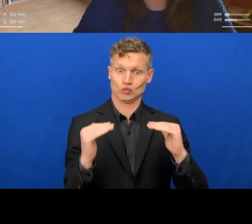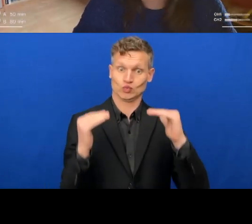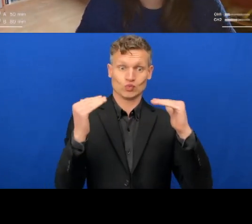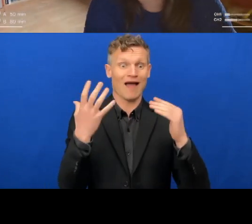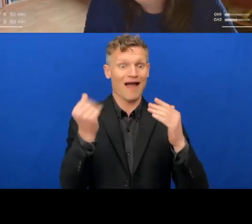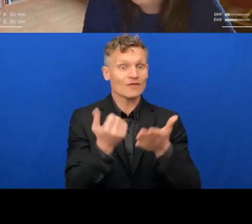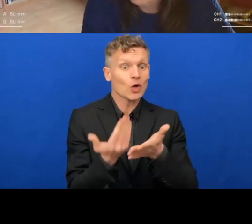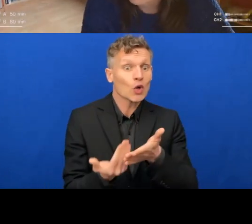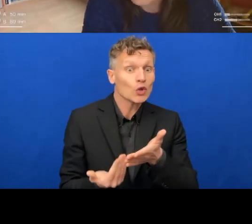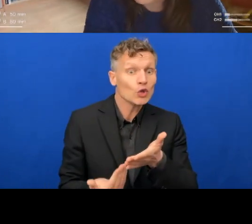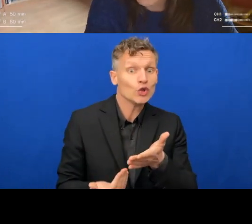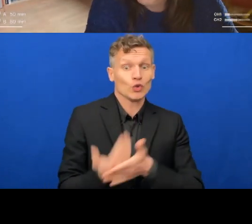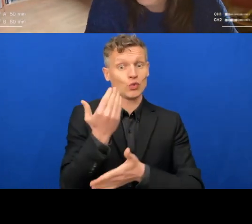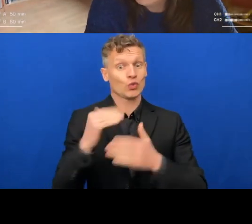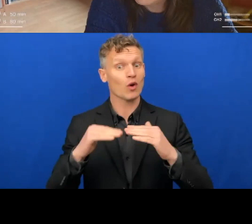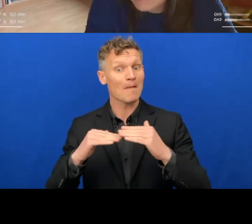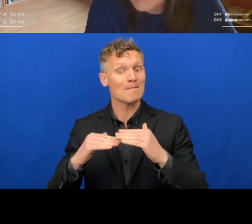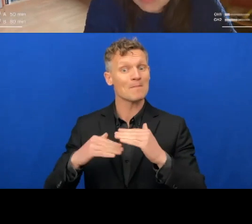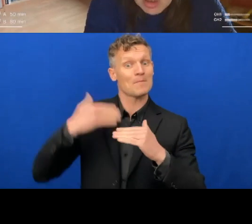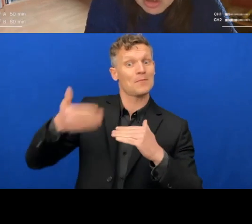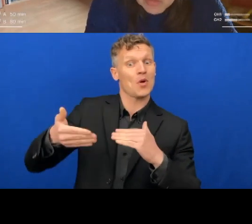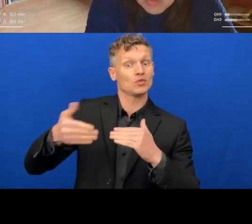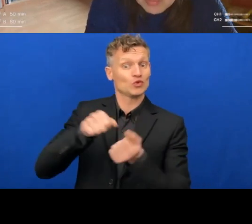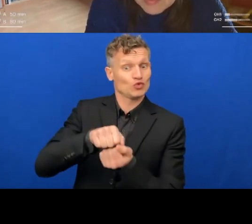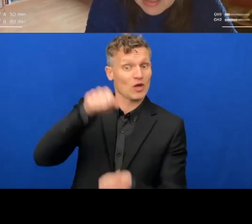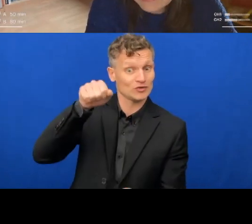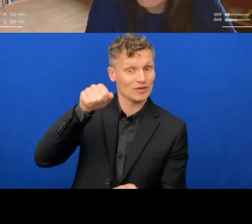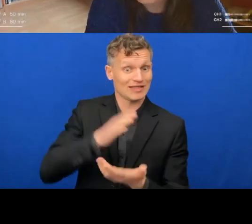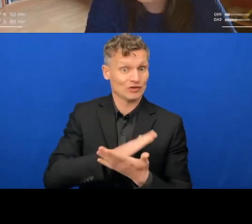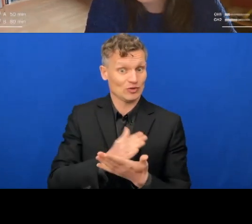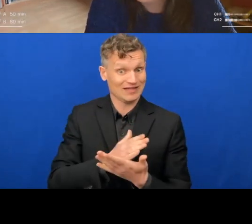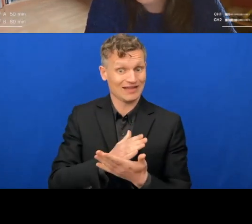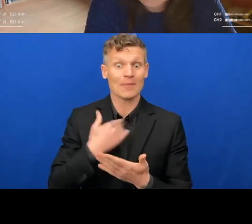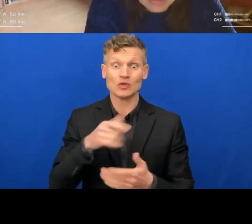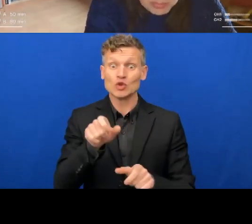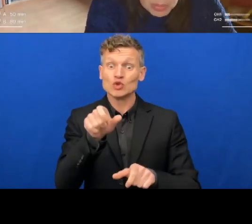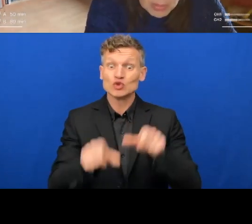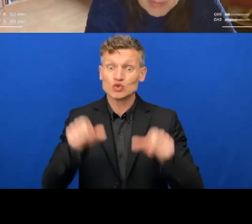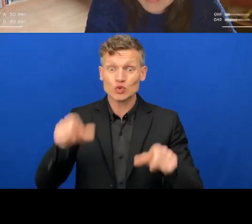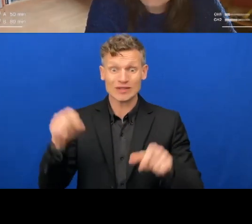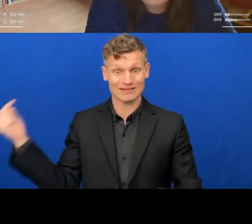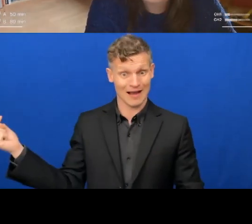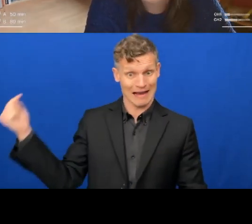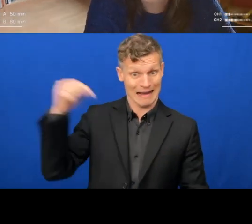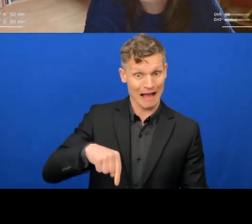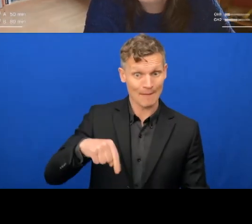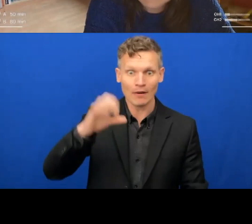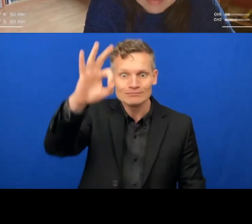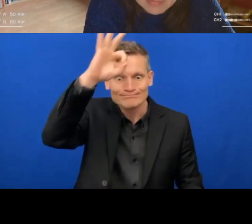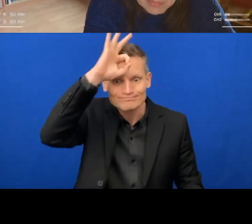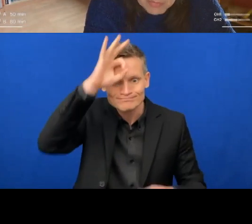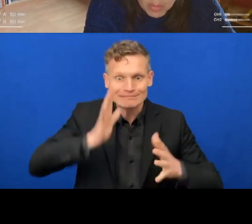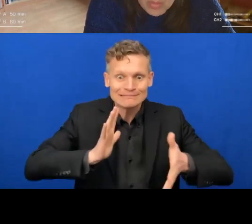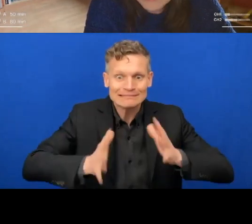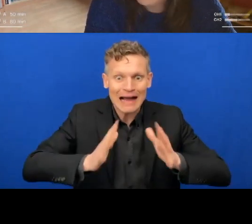hay un programa de posgrado en lengua de signos flamenca nuestros alumnos